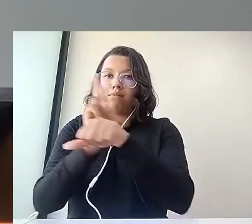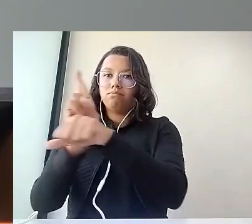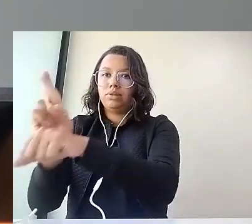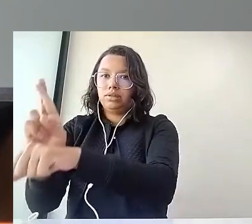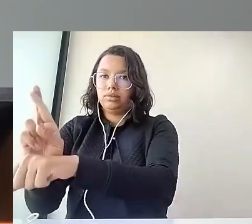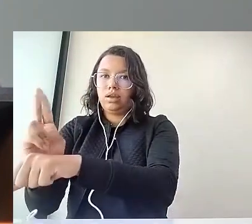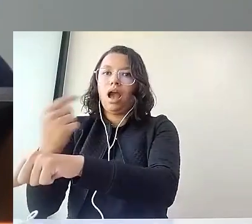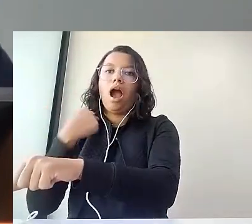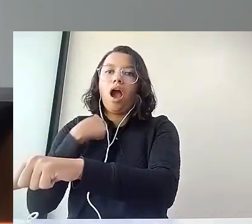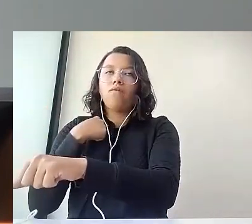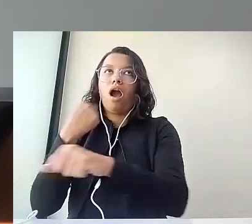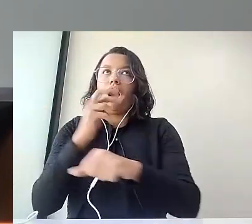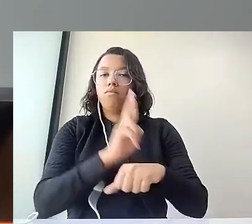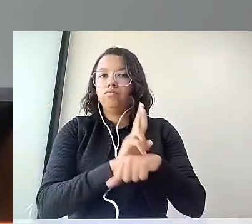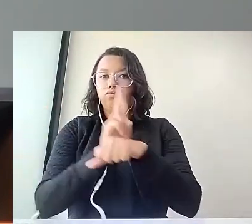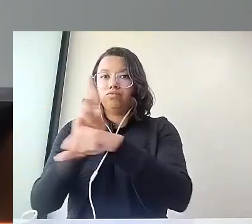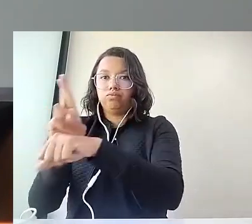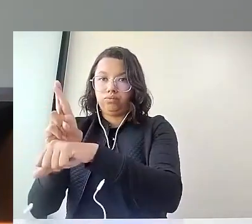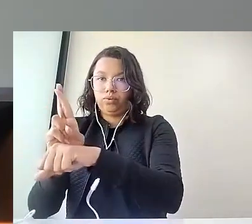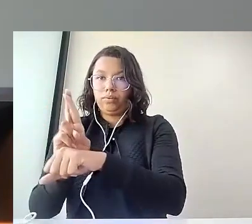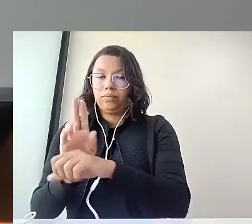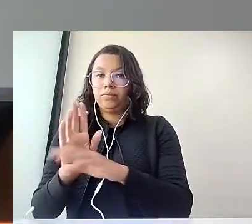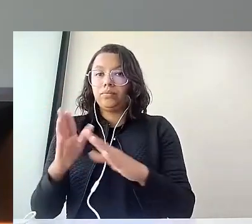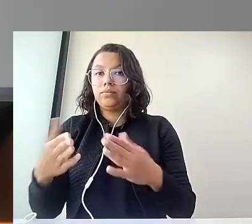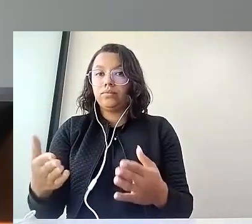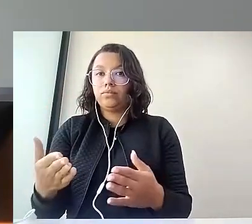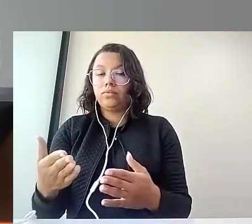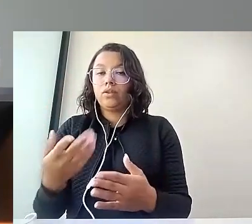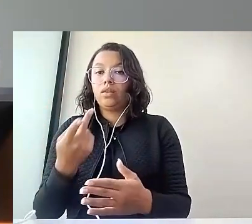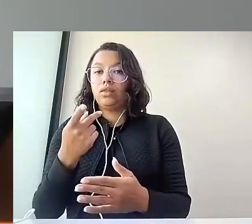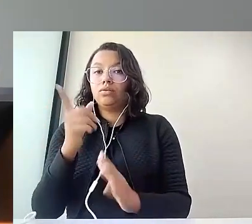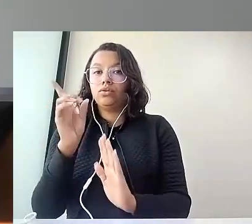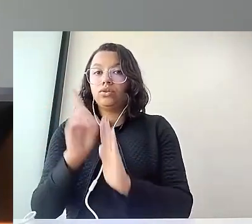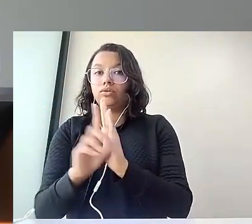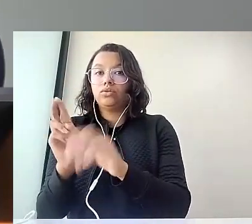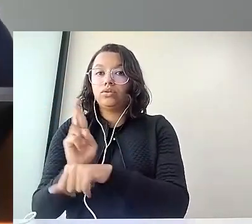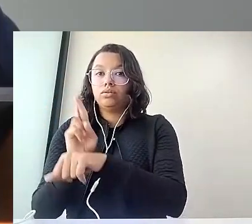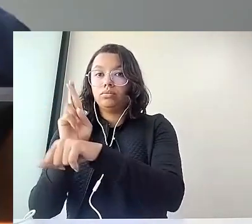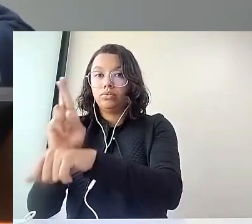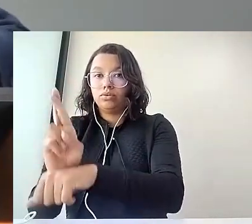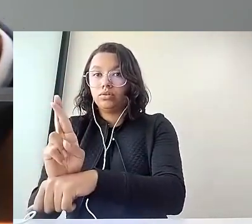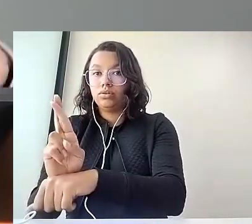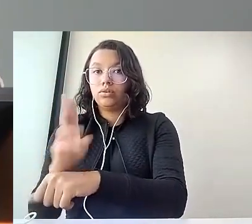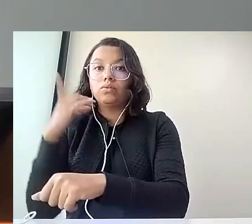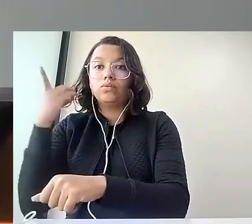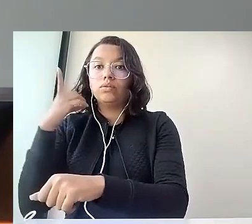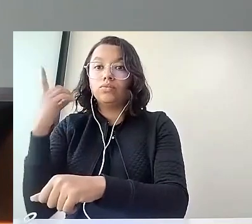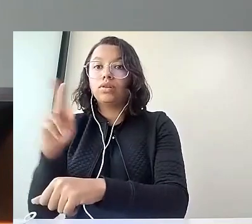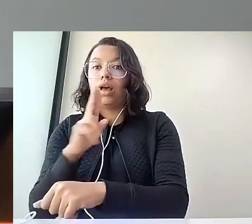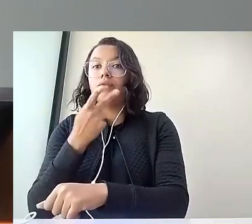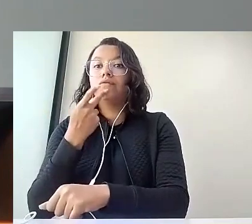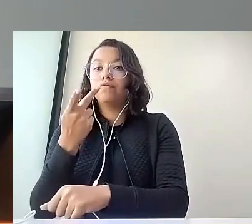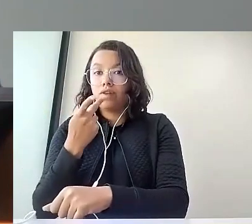en Francia. Con el proceso de representación, un diputado habla en nombre de toda la nación. Y